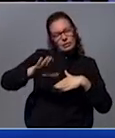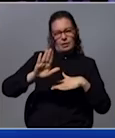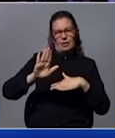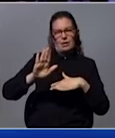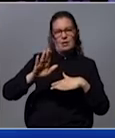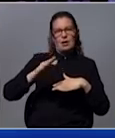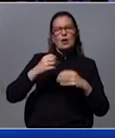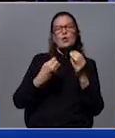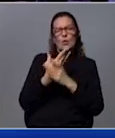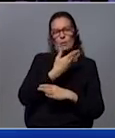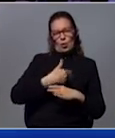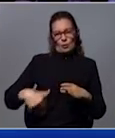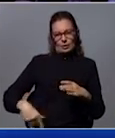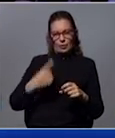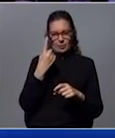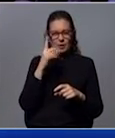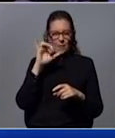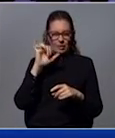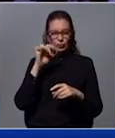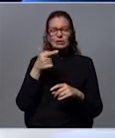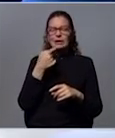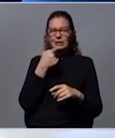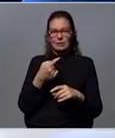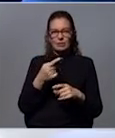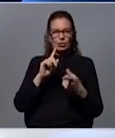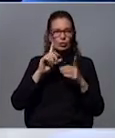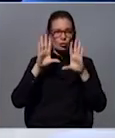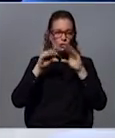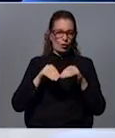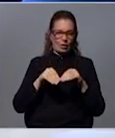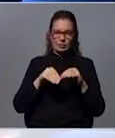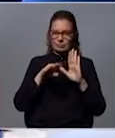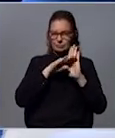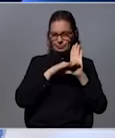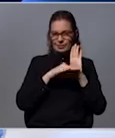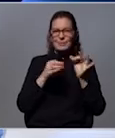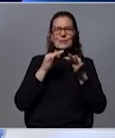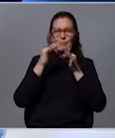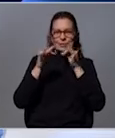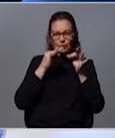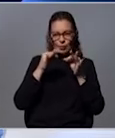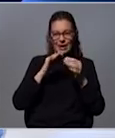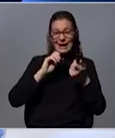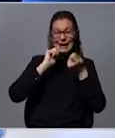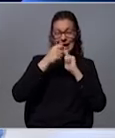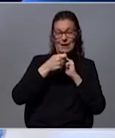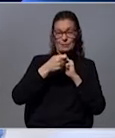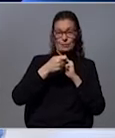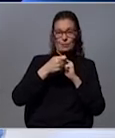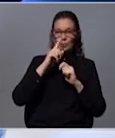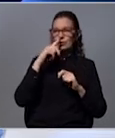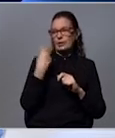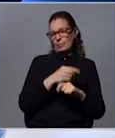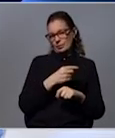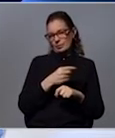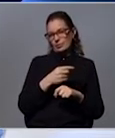eventual nuevo gobierno del nuevo gobierno a partir del primero de marzo el arte que dice cuando todas quedan sin haber métrico la reforma se aplica de inmediato o